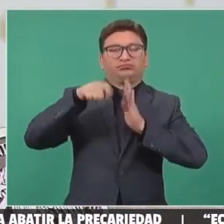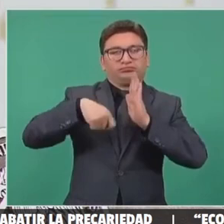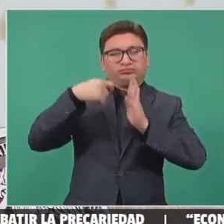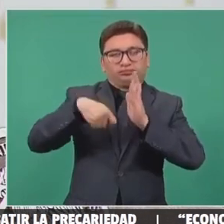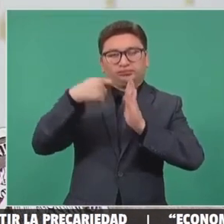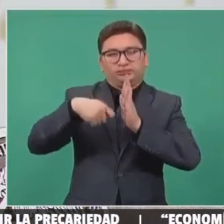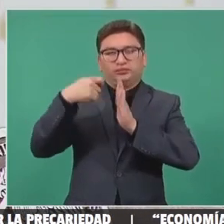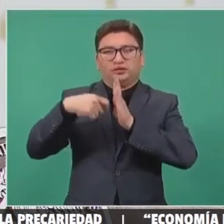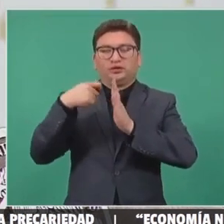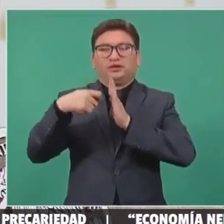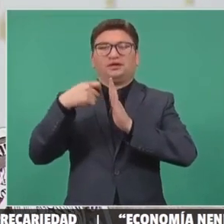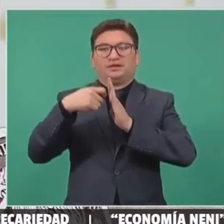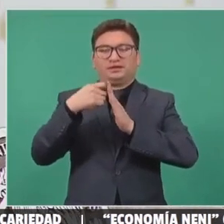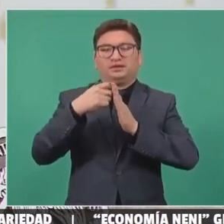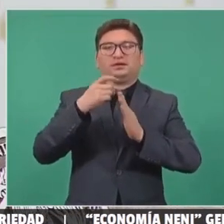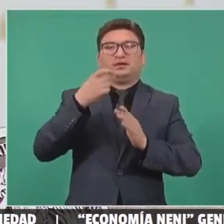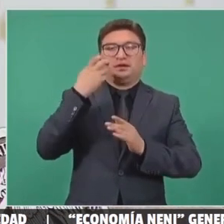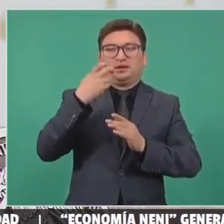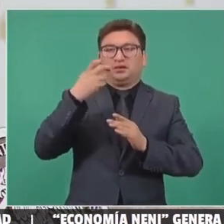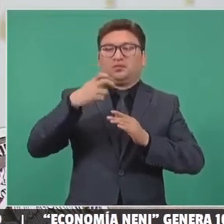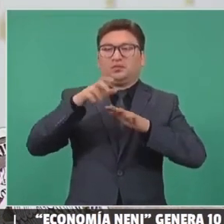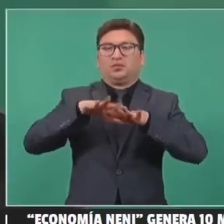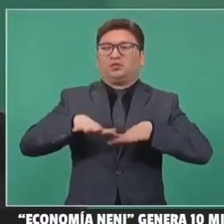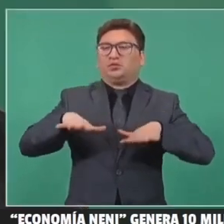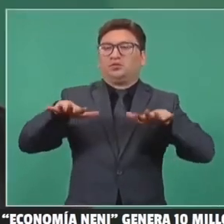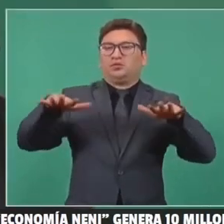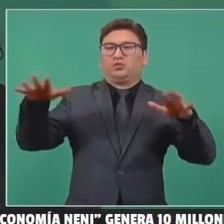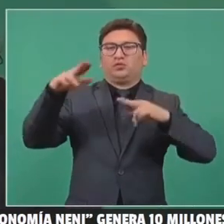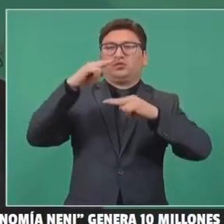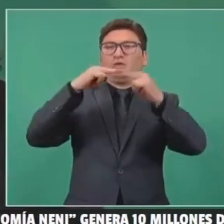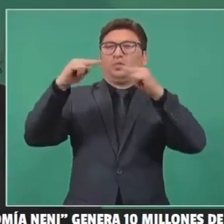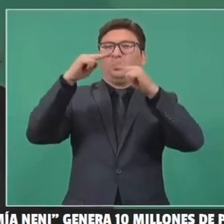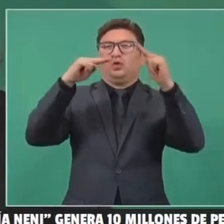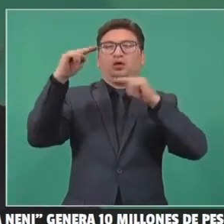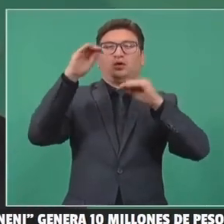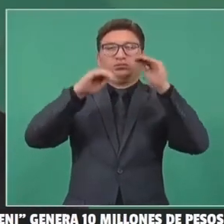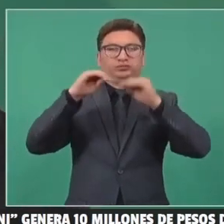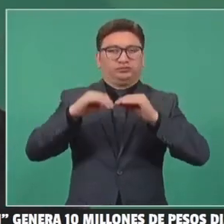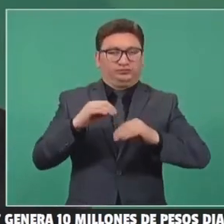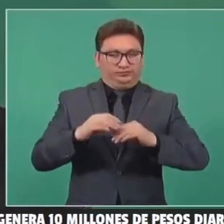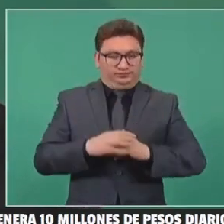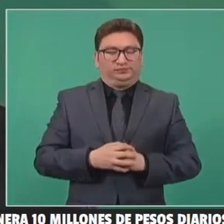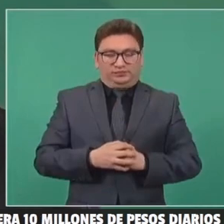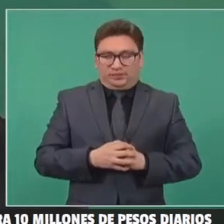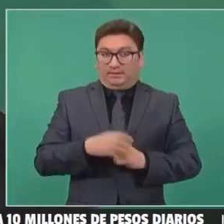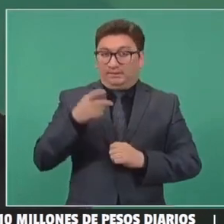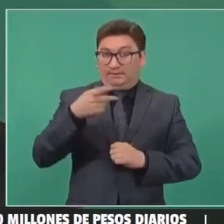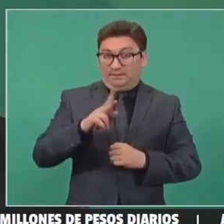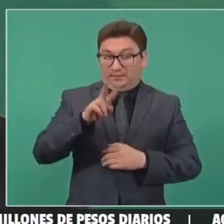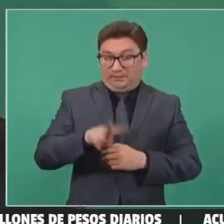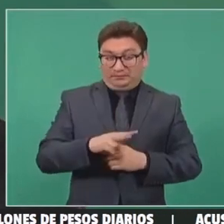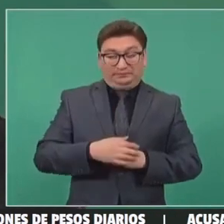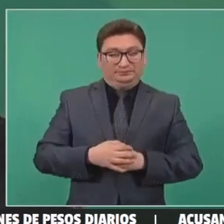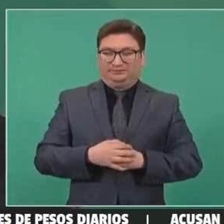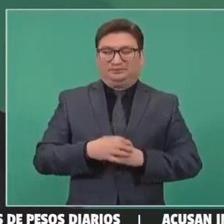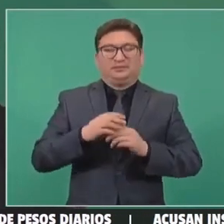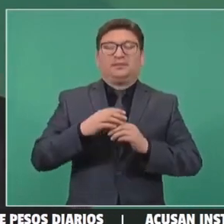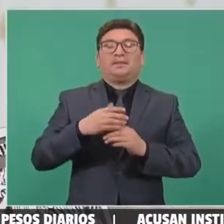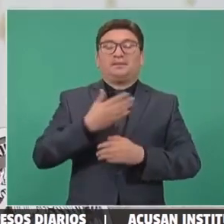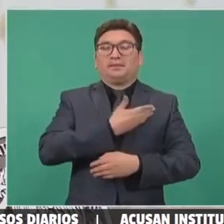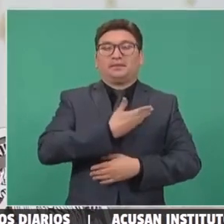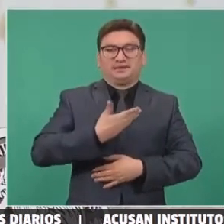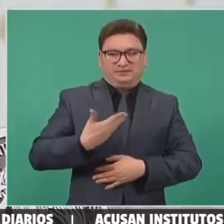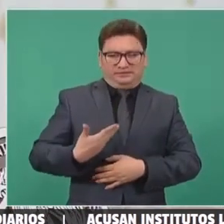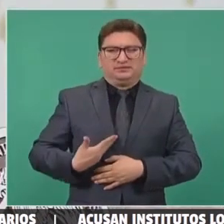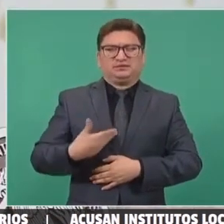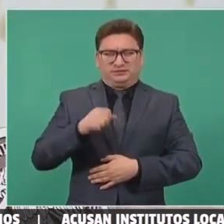y que con Photoshop pintaron el paisaje y las nubes. Pero todo resulta, pero resulta que el presidente y una comitiva